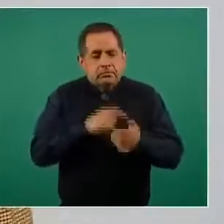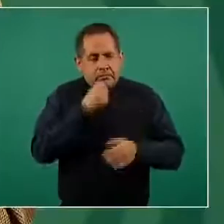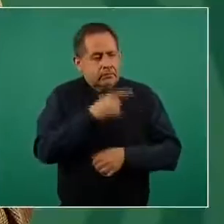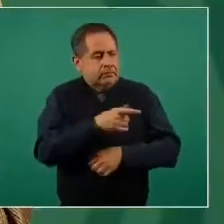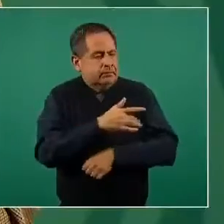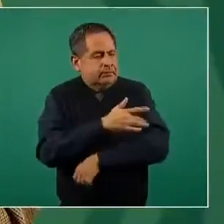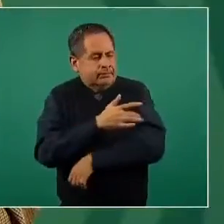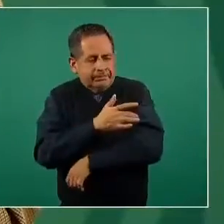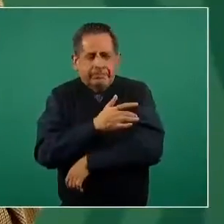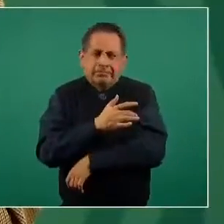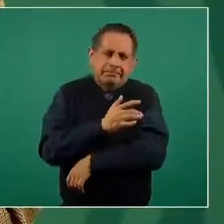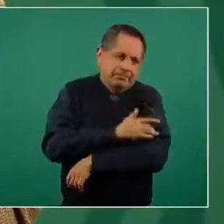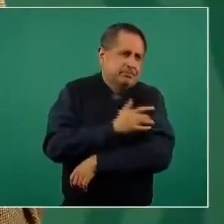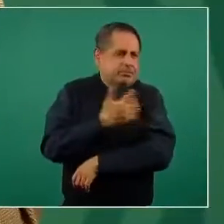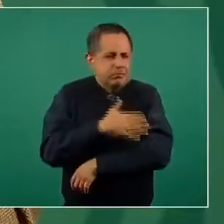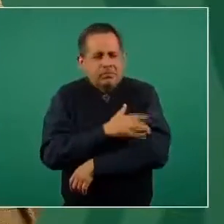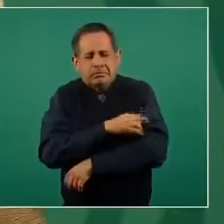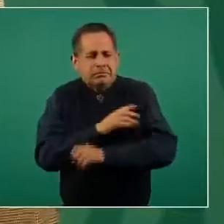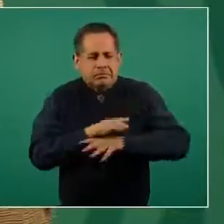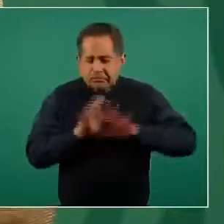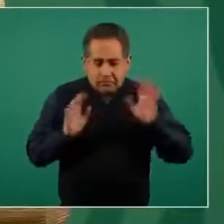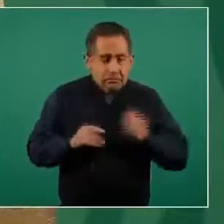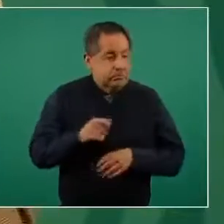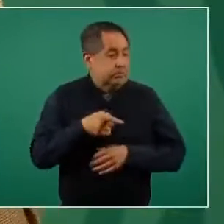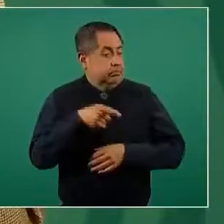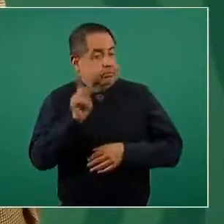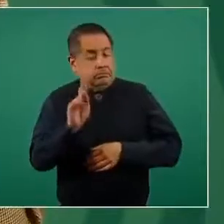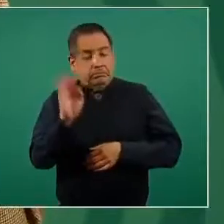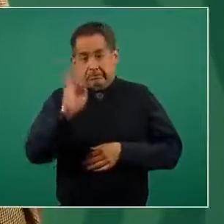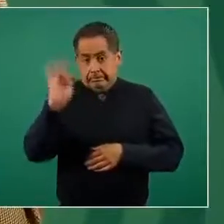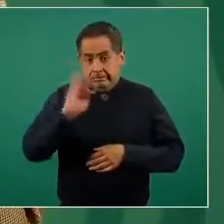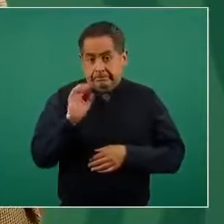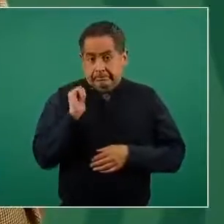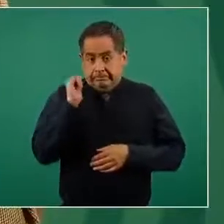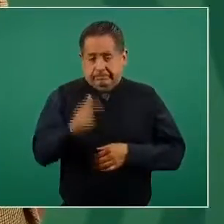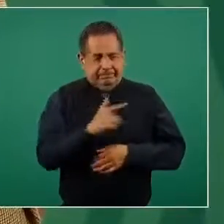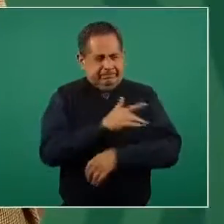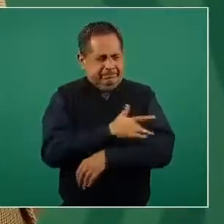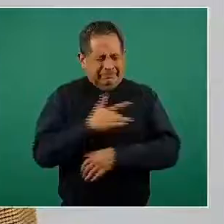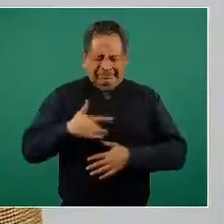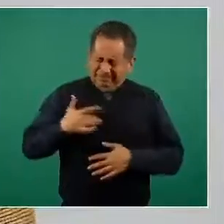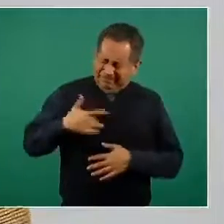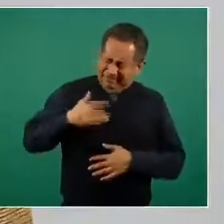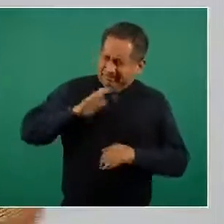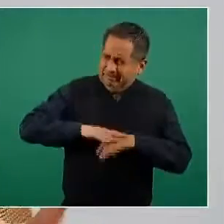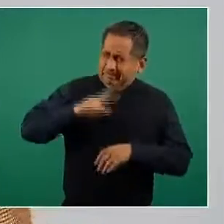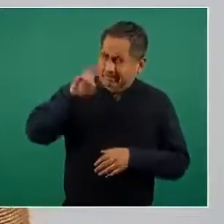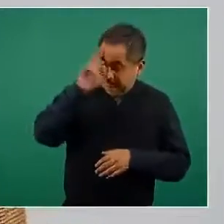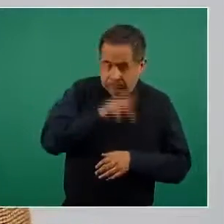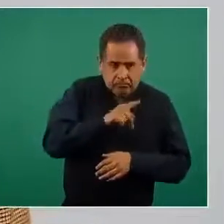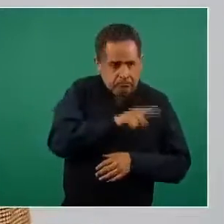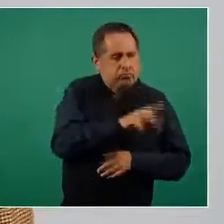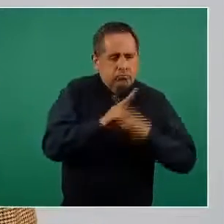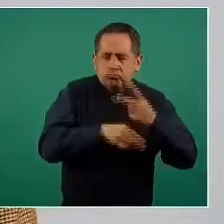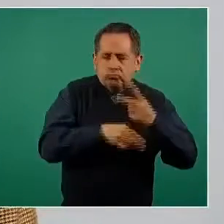son las más comunes, pero ante cualquier evento hay que acudir, hay que reportar y vamos a tener diferentes formas de reportar. Lo